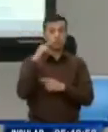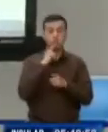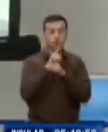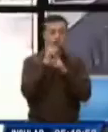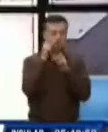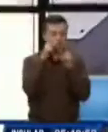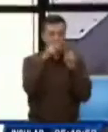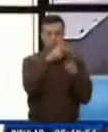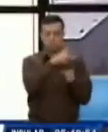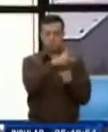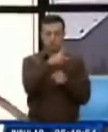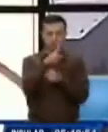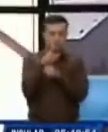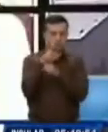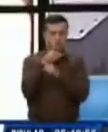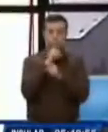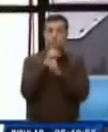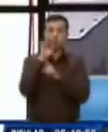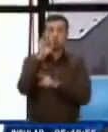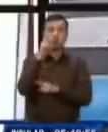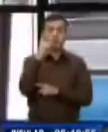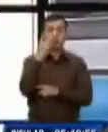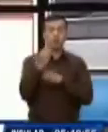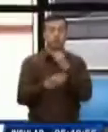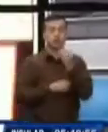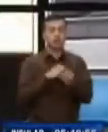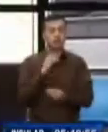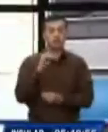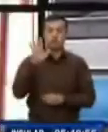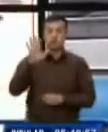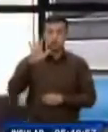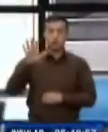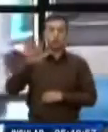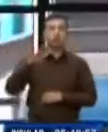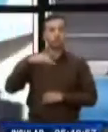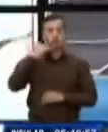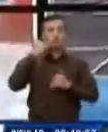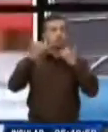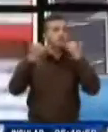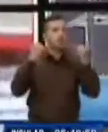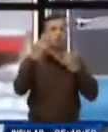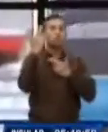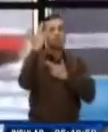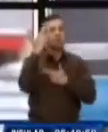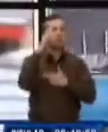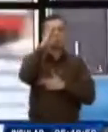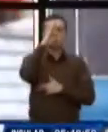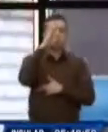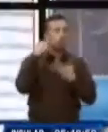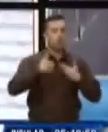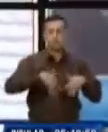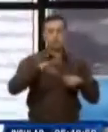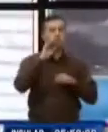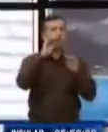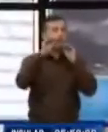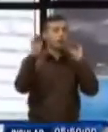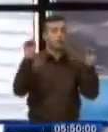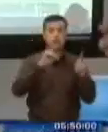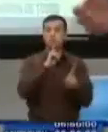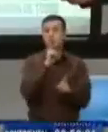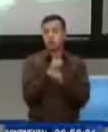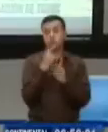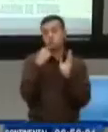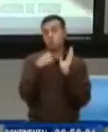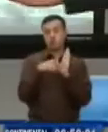Seguridad, y el 911 articula, coordina con los distintos organismos para que, por